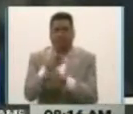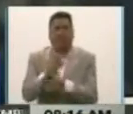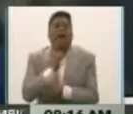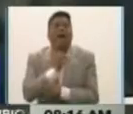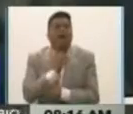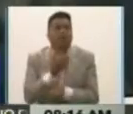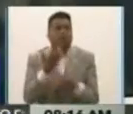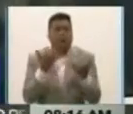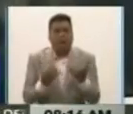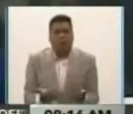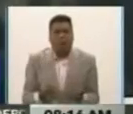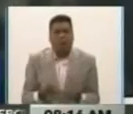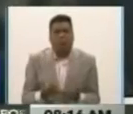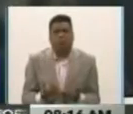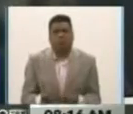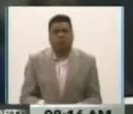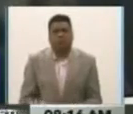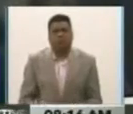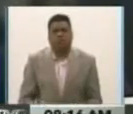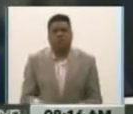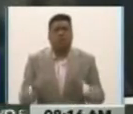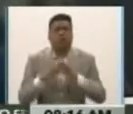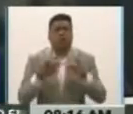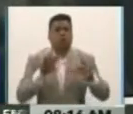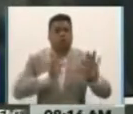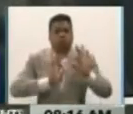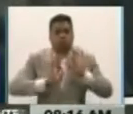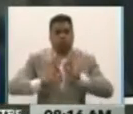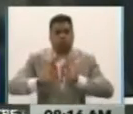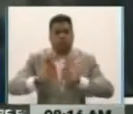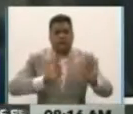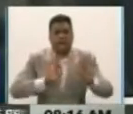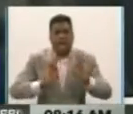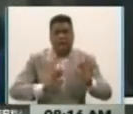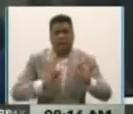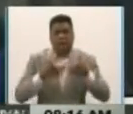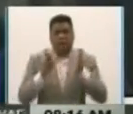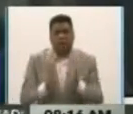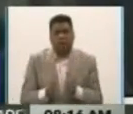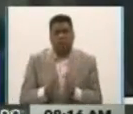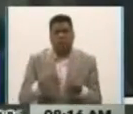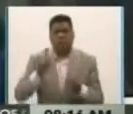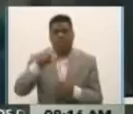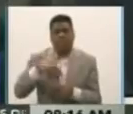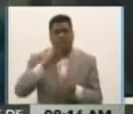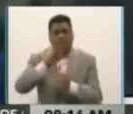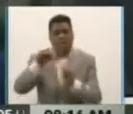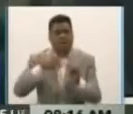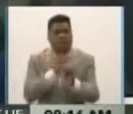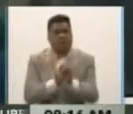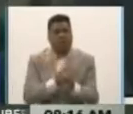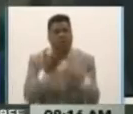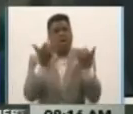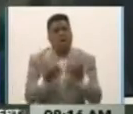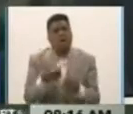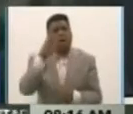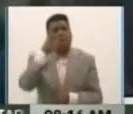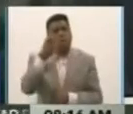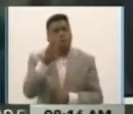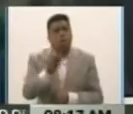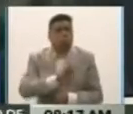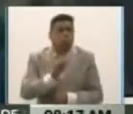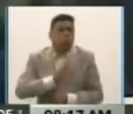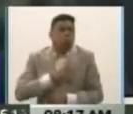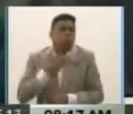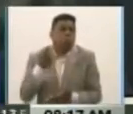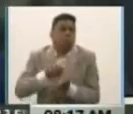estaban condenados a artistas inclusive internacionales, a producciones que costaban muchísimo dinero, y obviamente el pueblo de a pie no podía pagar